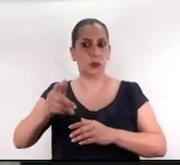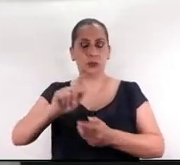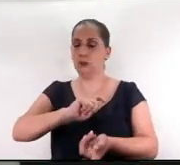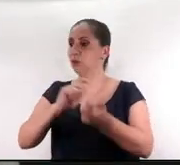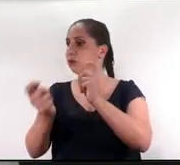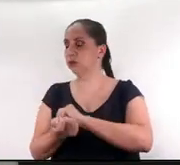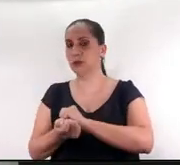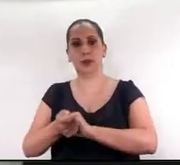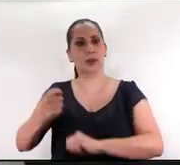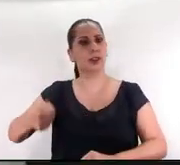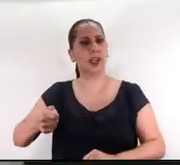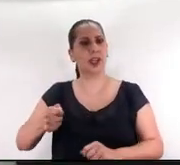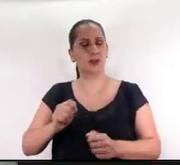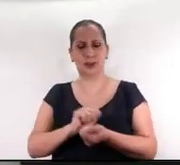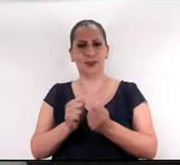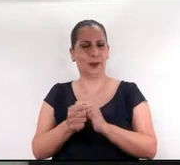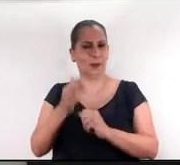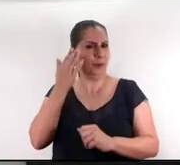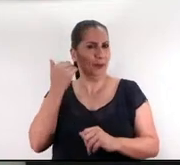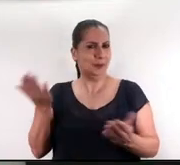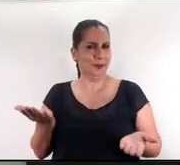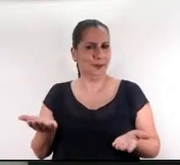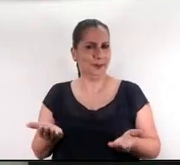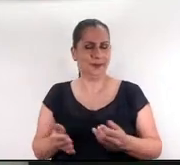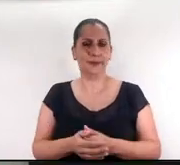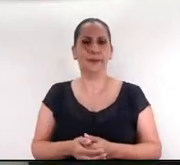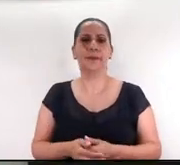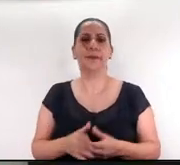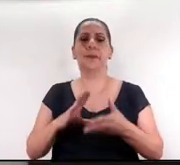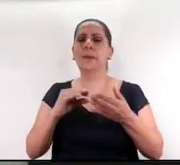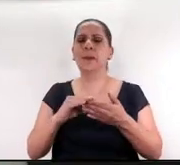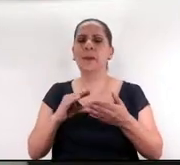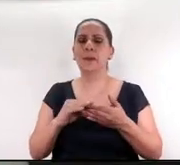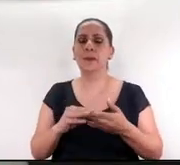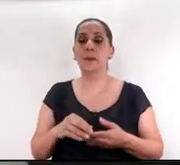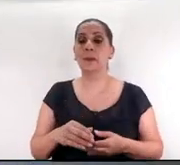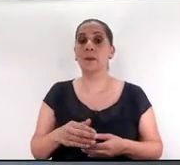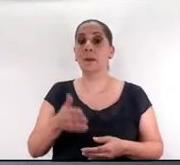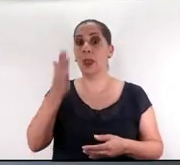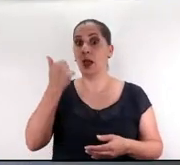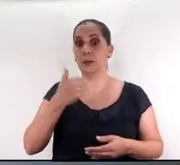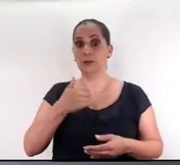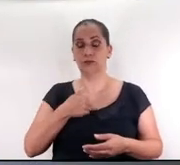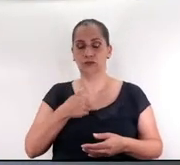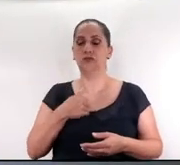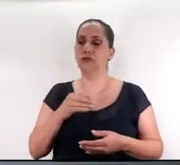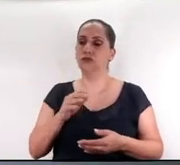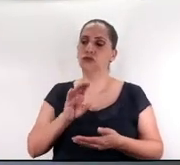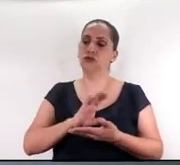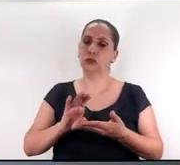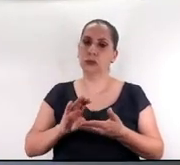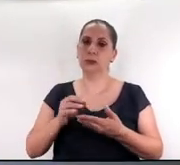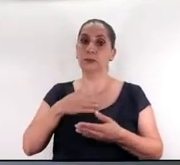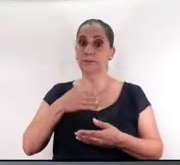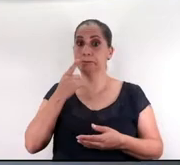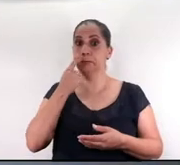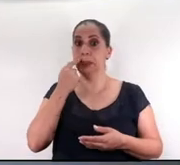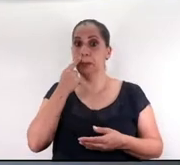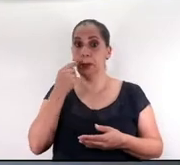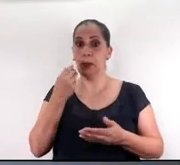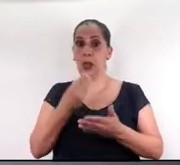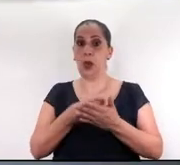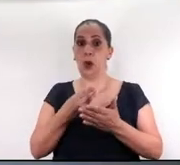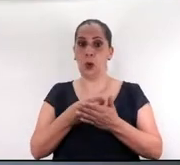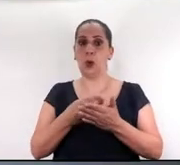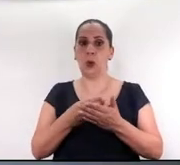al derecho. Cuéntenos un poco sobre eso. Bueno, cuando estuve en el colegio, papá había comprado el Neufeld,